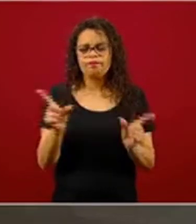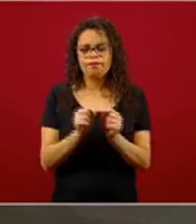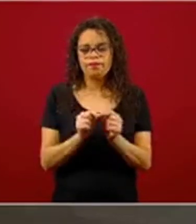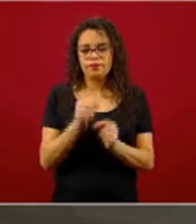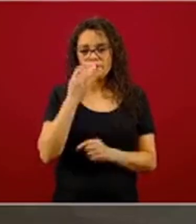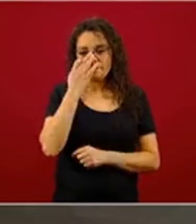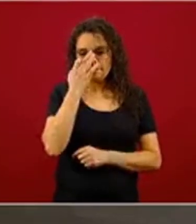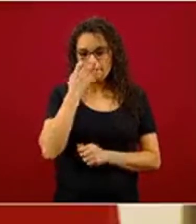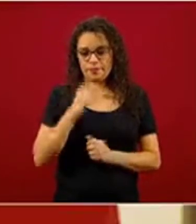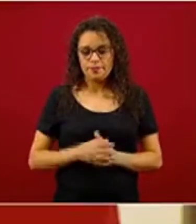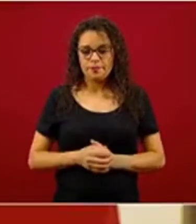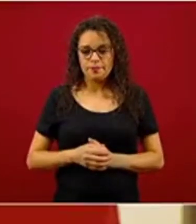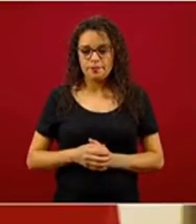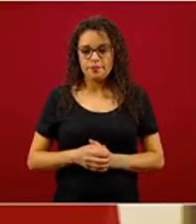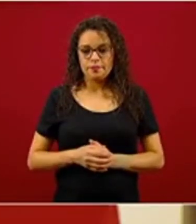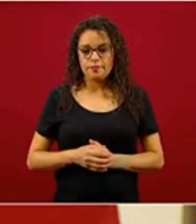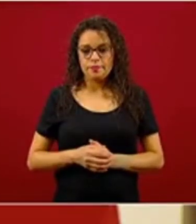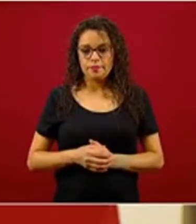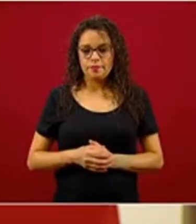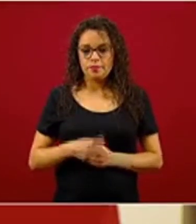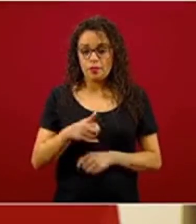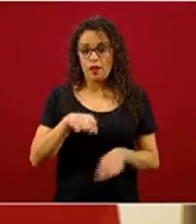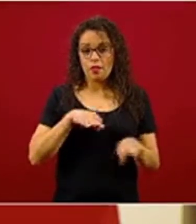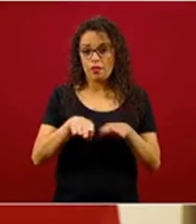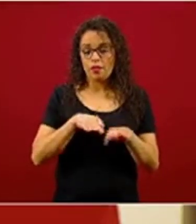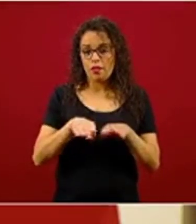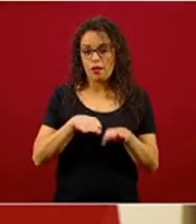En el caso de los trabajadores de las Fuerzas Armadas,